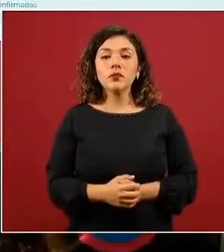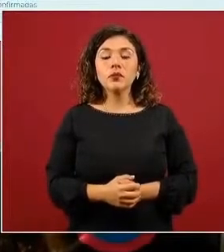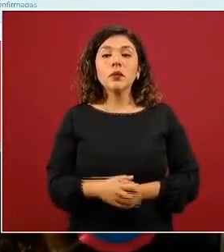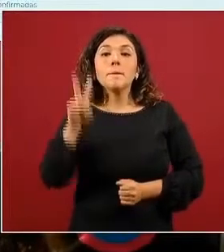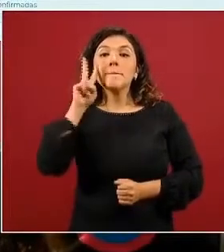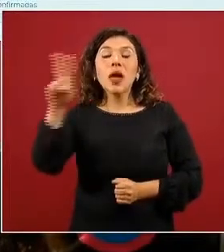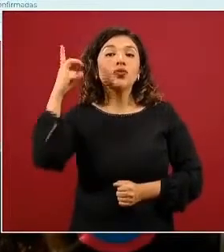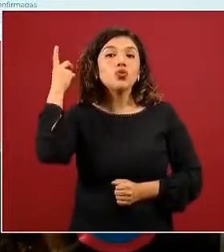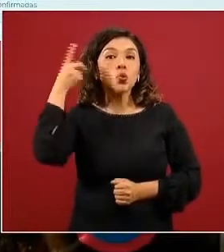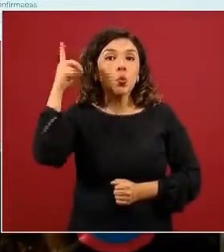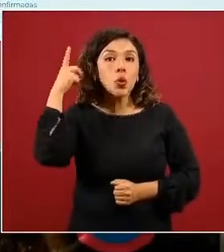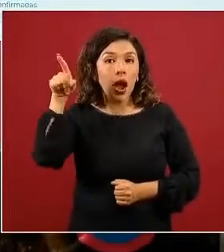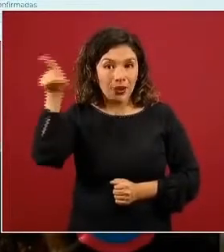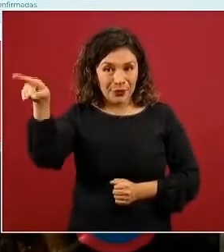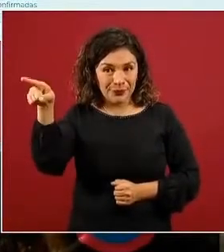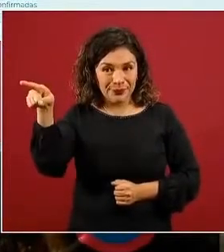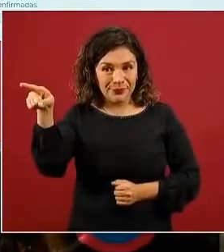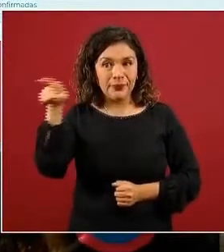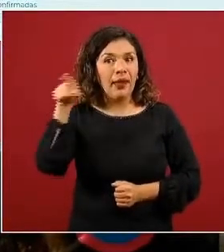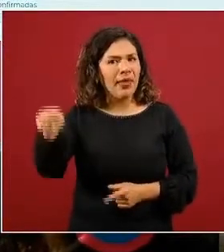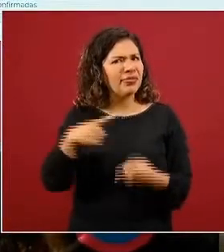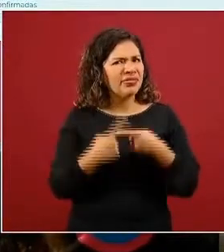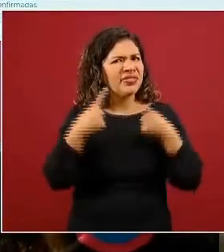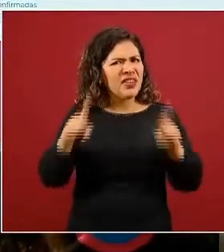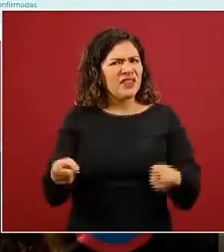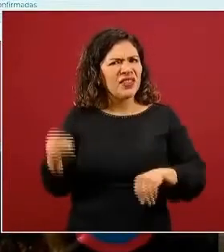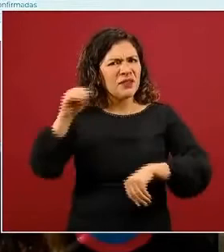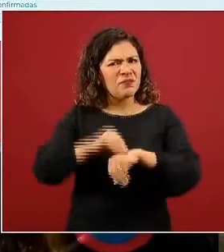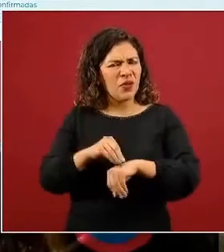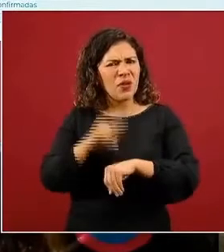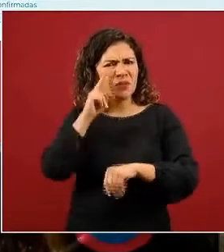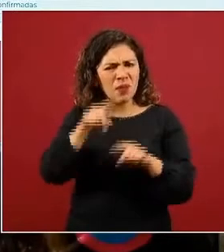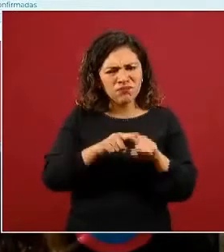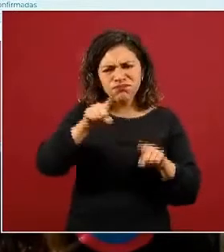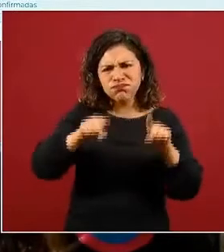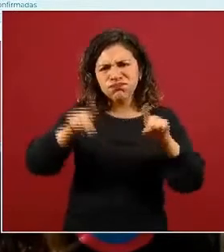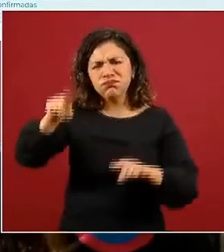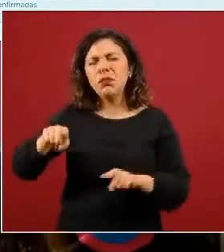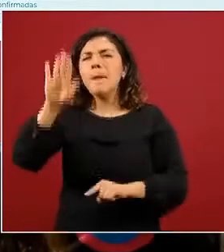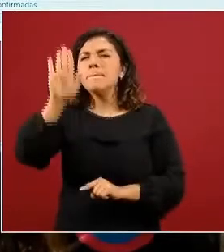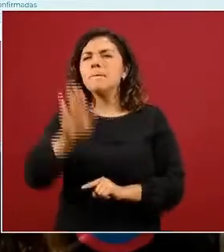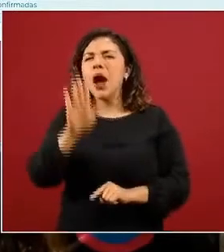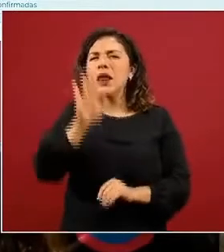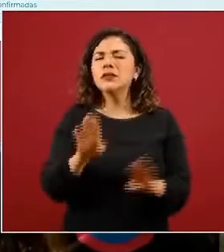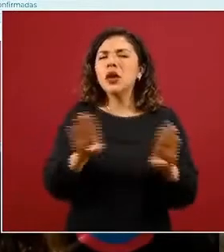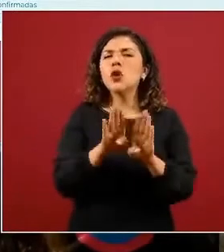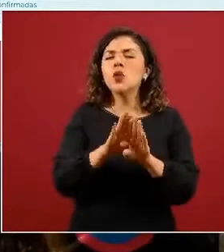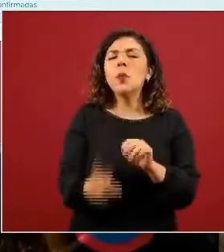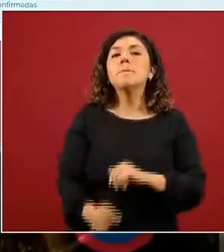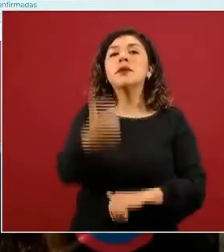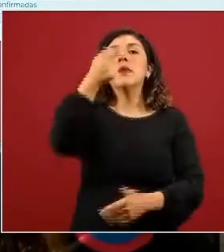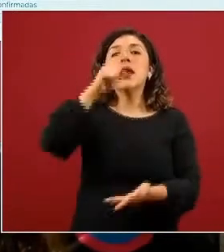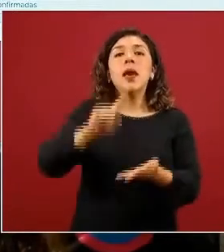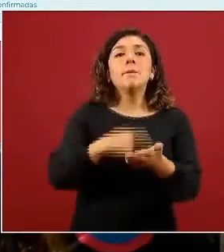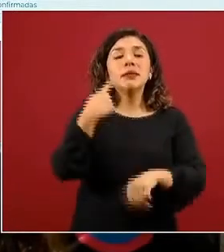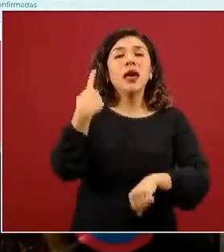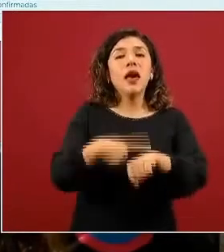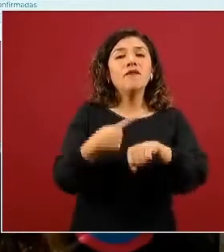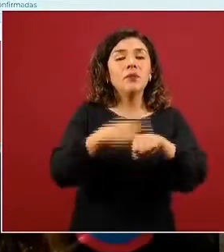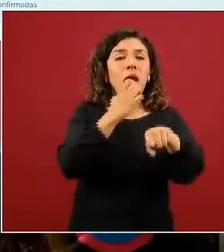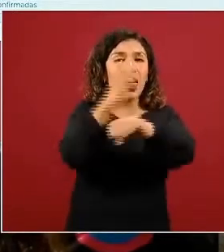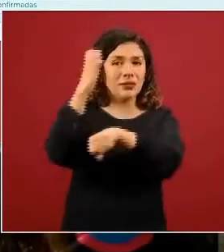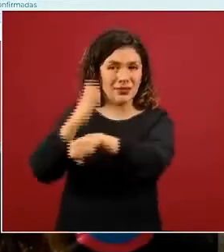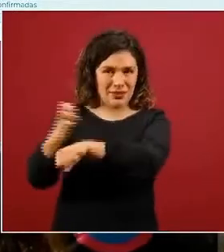Aquí tenemos Durango. Aquí vemos un patrón diferente que es más parecido a lo que han tenido en su primer ciclo epidémico las